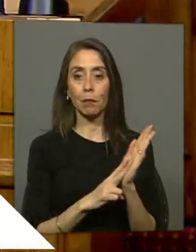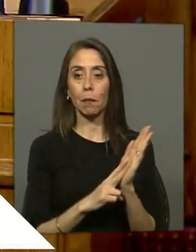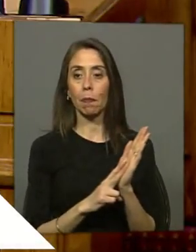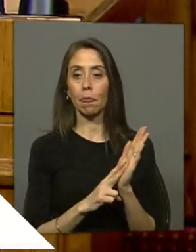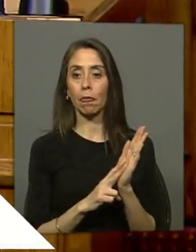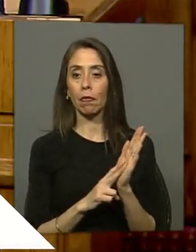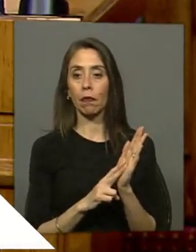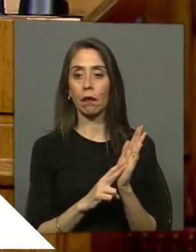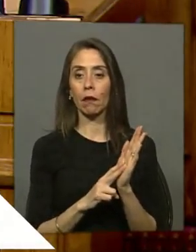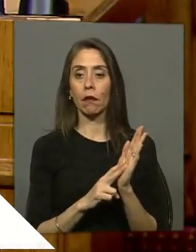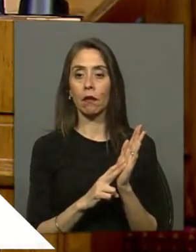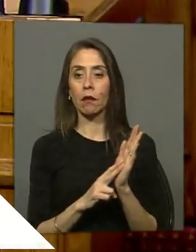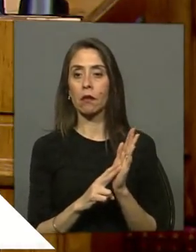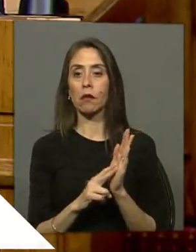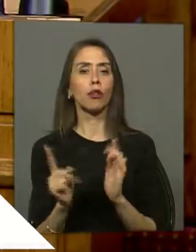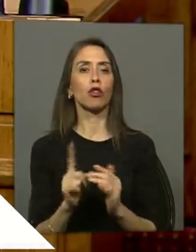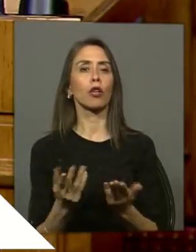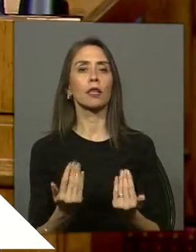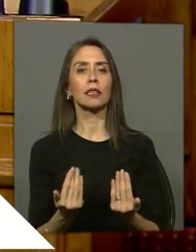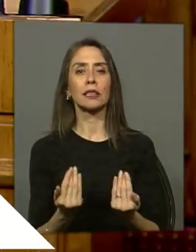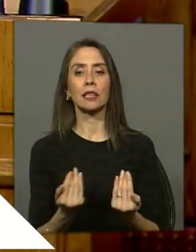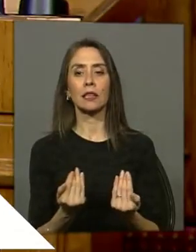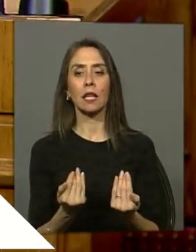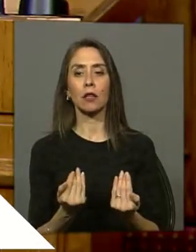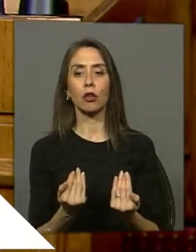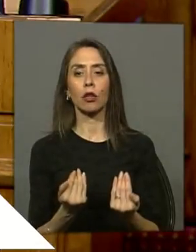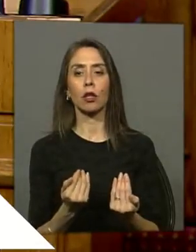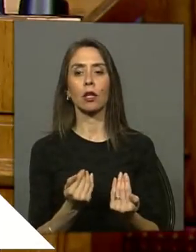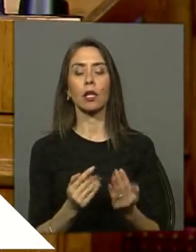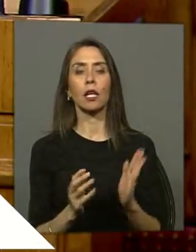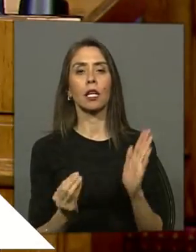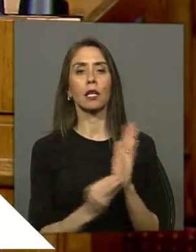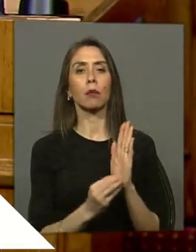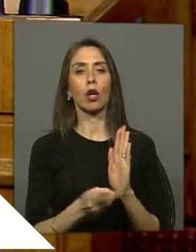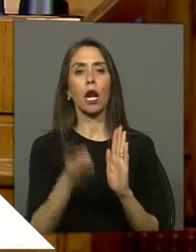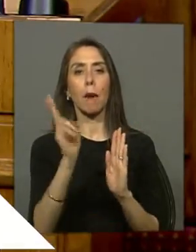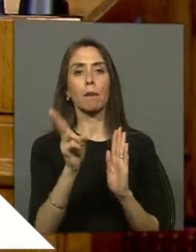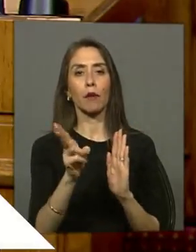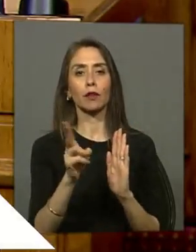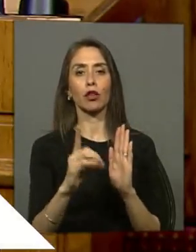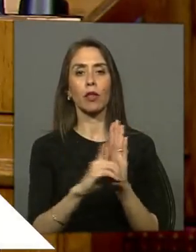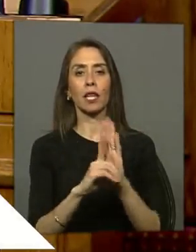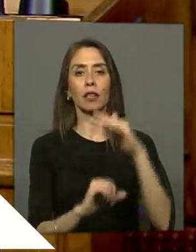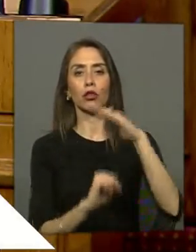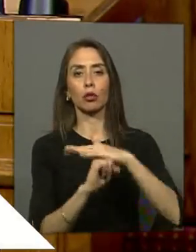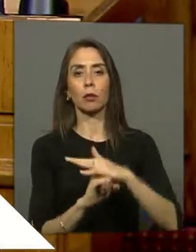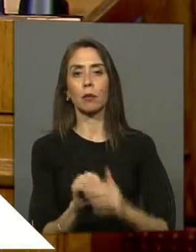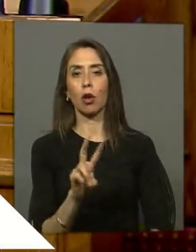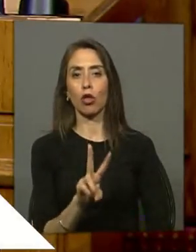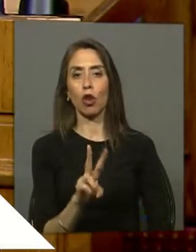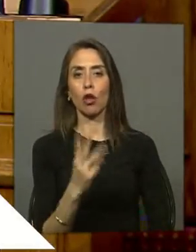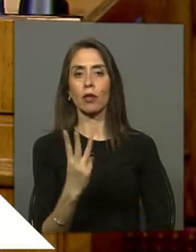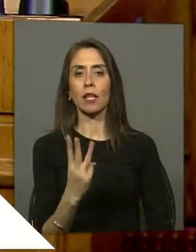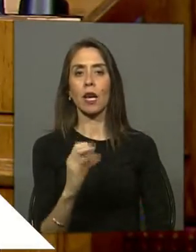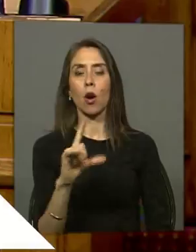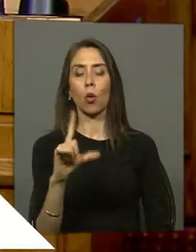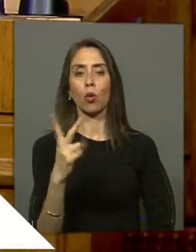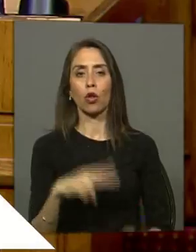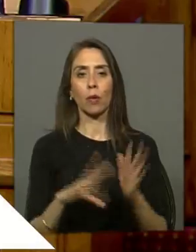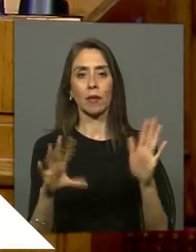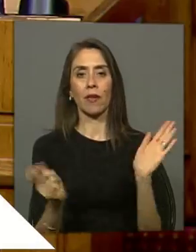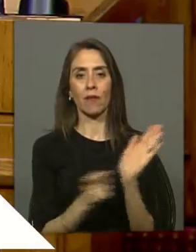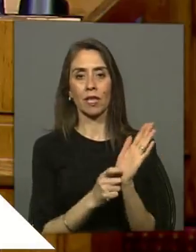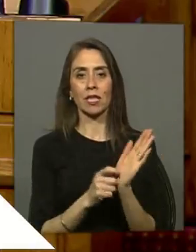sistema se hace innecesario mantener vigente la prohibición contenida en el decreto supremo número 2 del 3 de julio del 2010